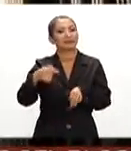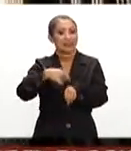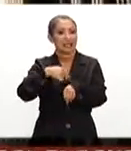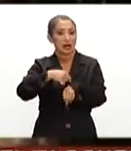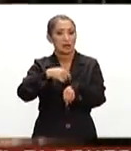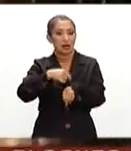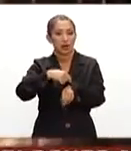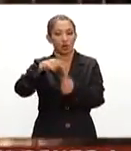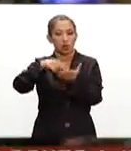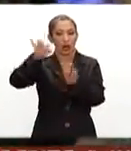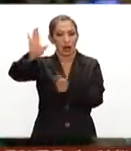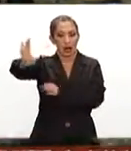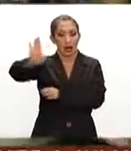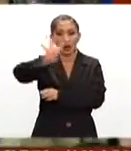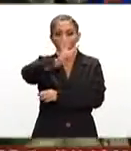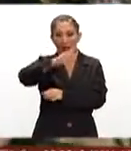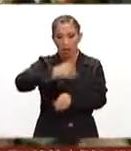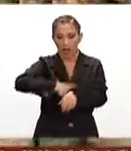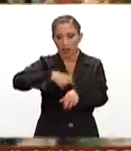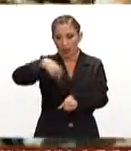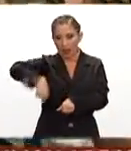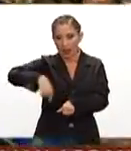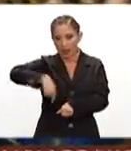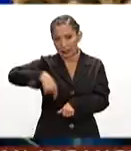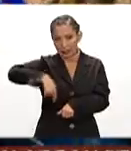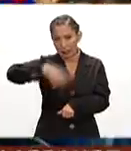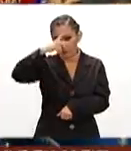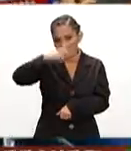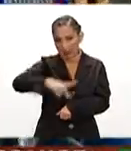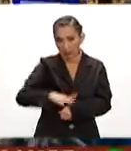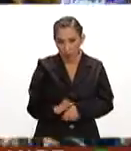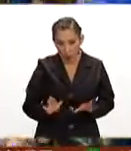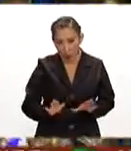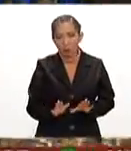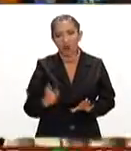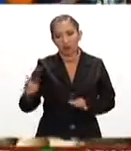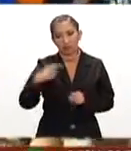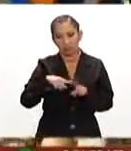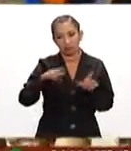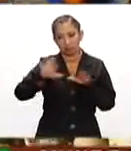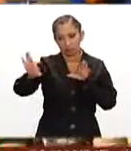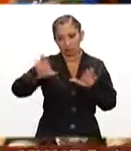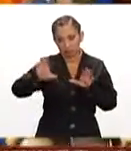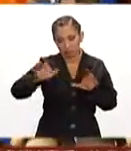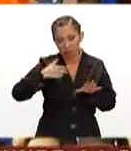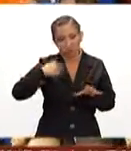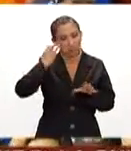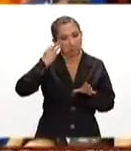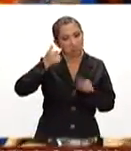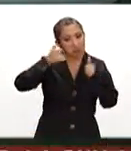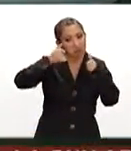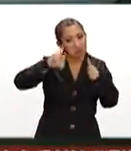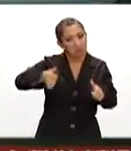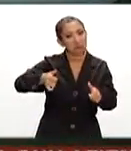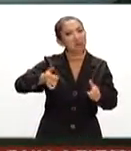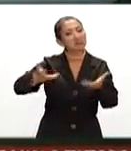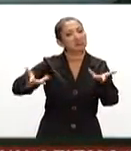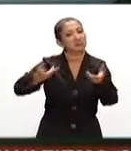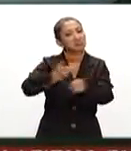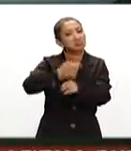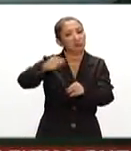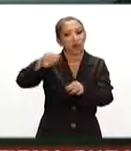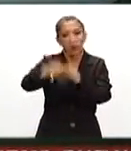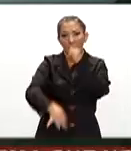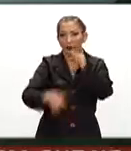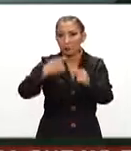tiempo local, 4 de la tarde, tiempo de México, según se ha dicho. Así que vamos a estar al pendiente de